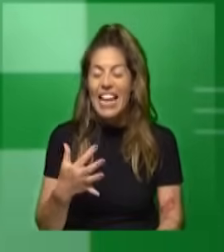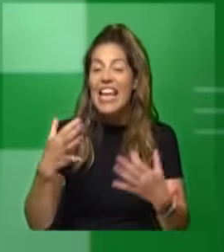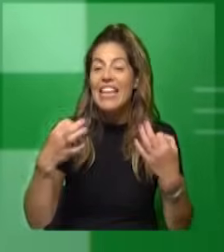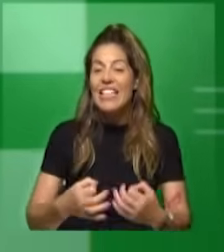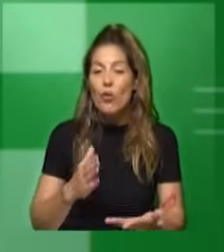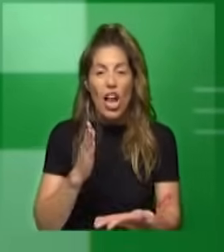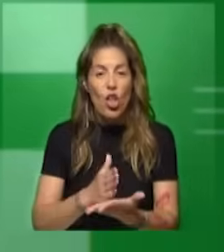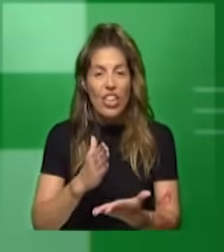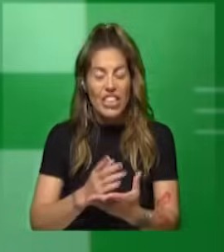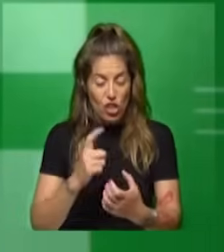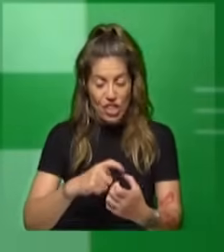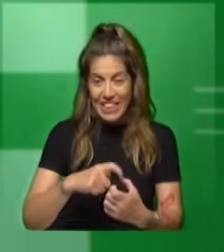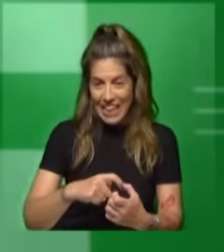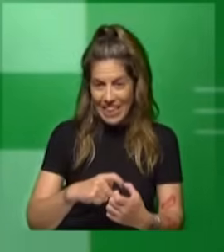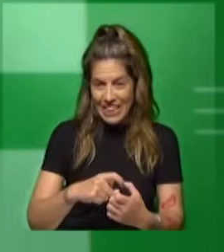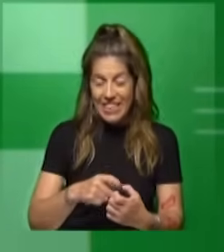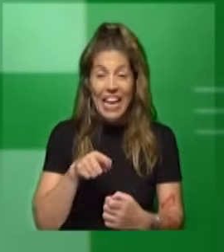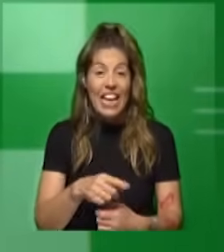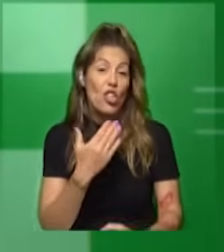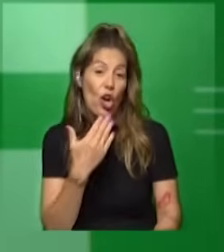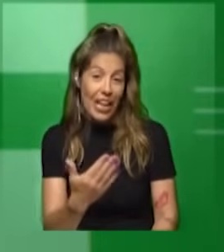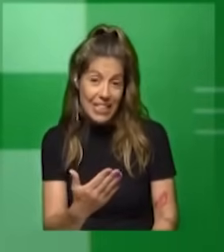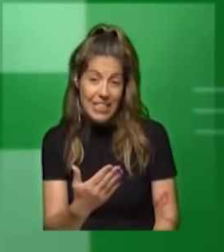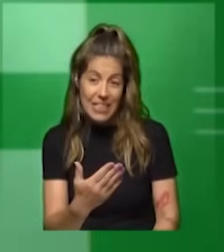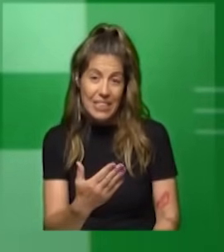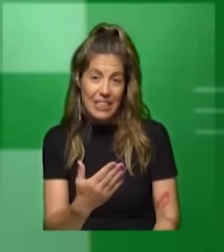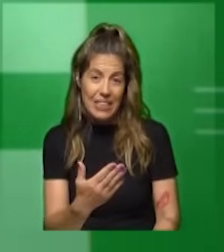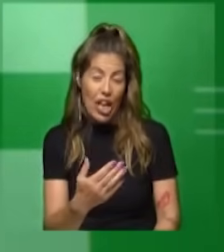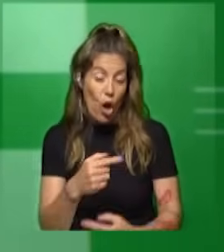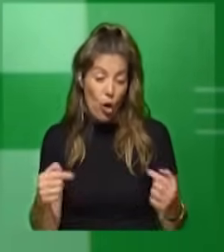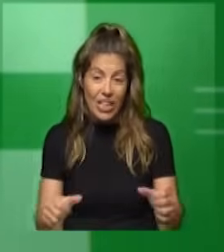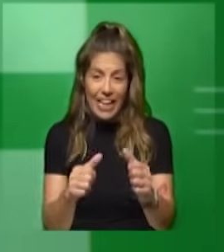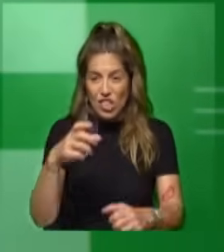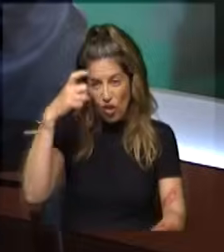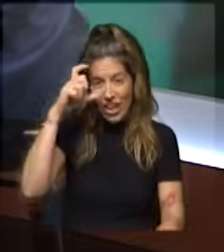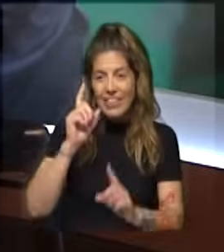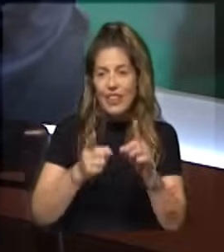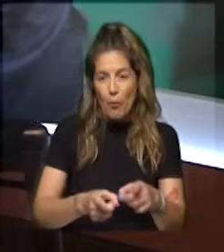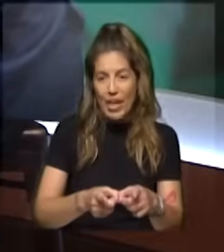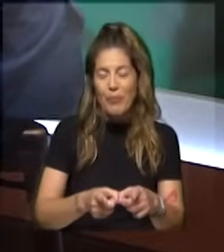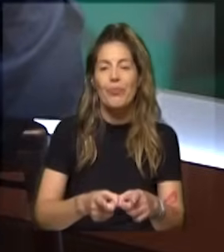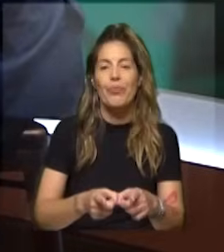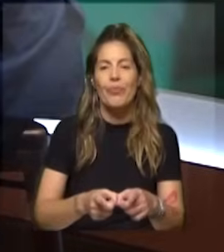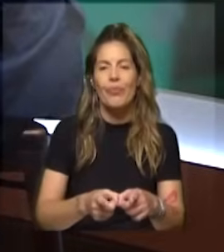los derechos sindicales, ¿no? Eso es gracias a cosas que hizo Biden. También,